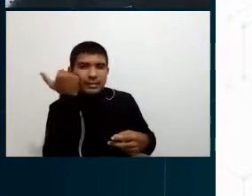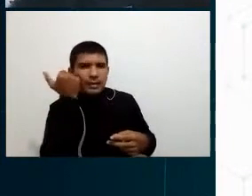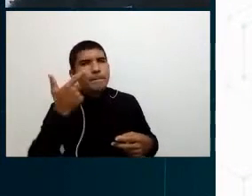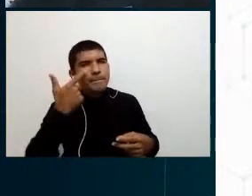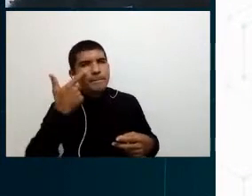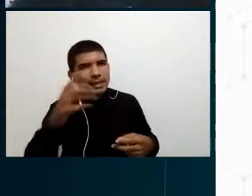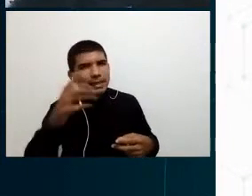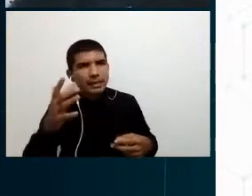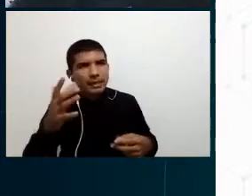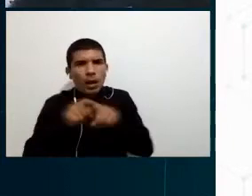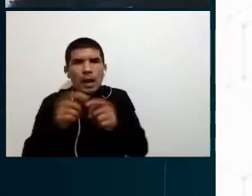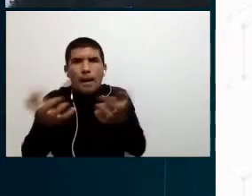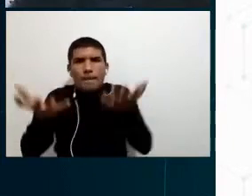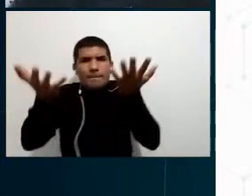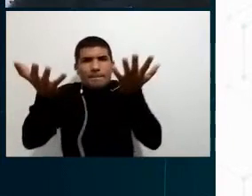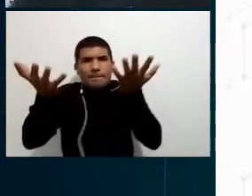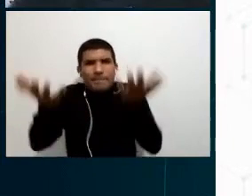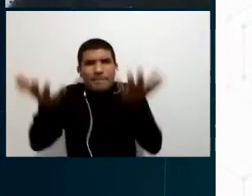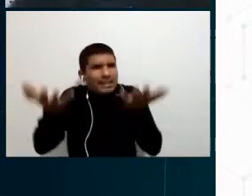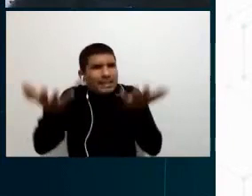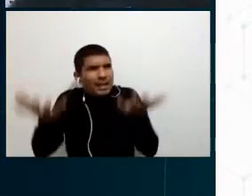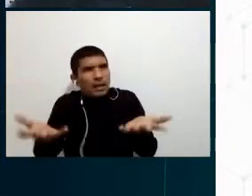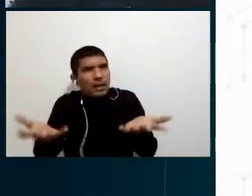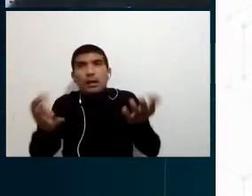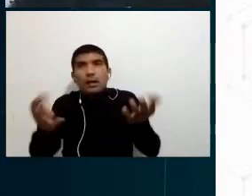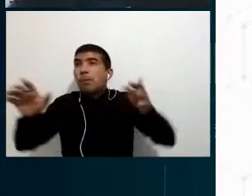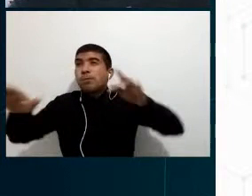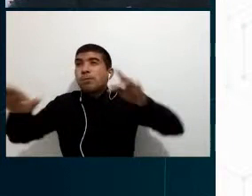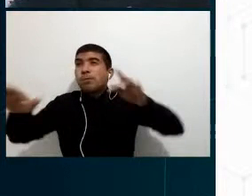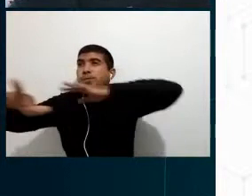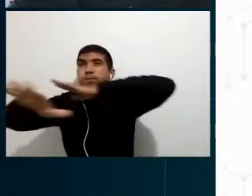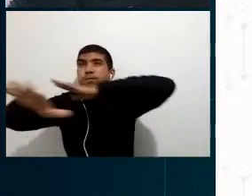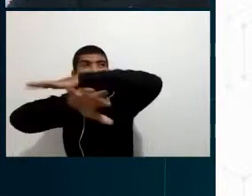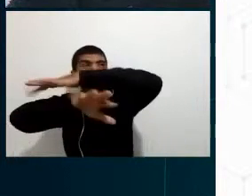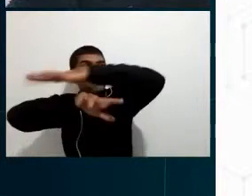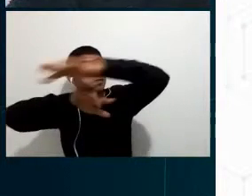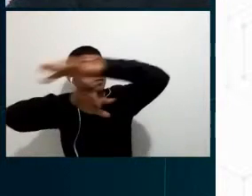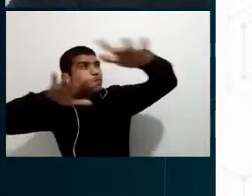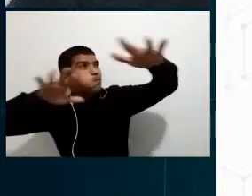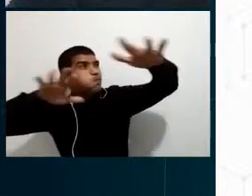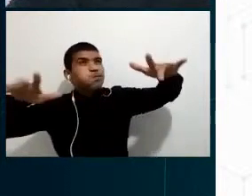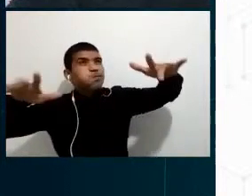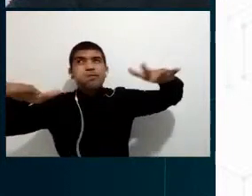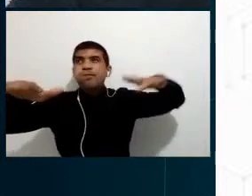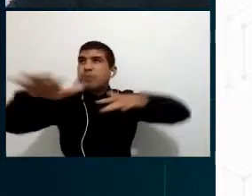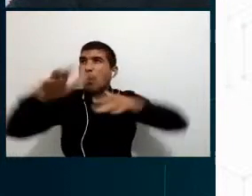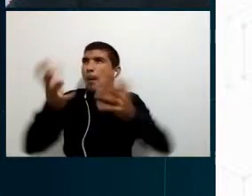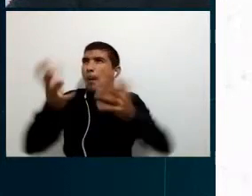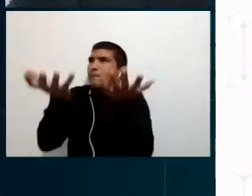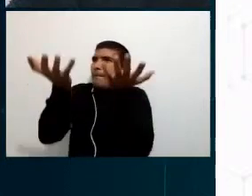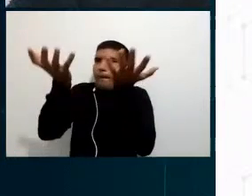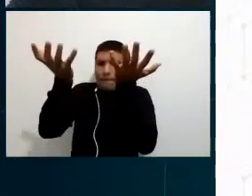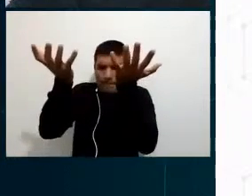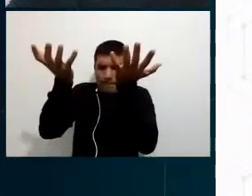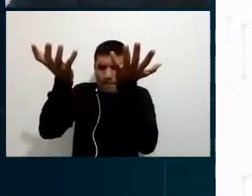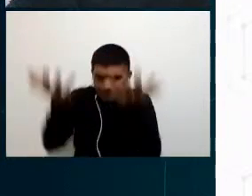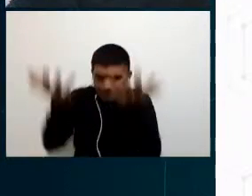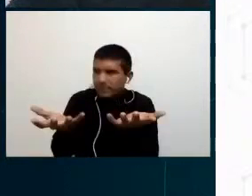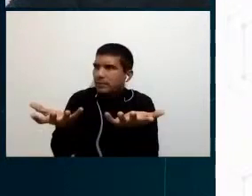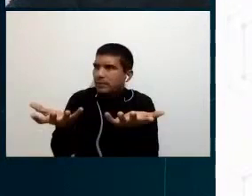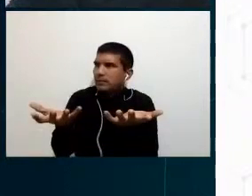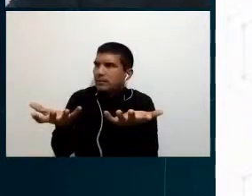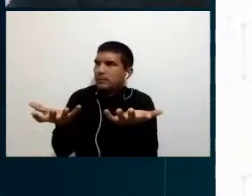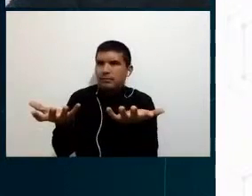percepciones de ciertas personas que por el gas ser tan pesado se queda